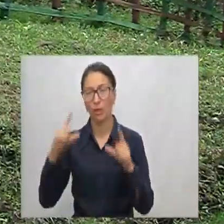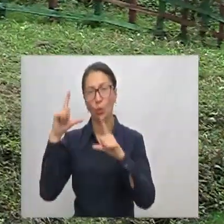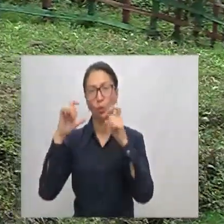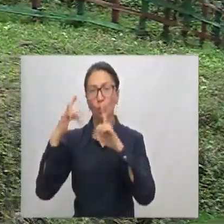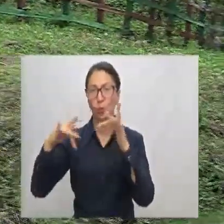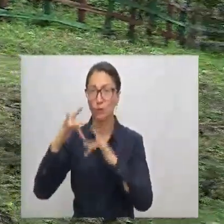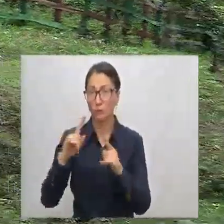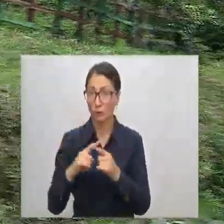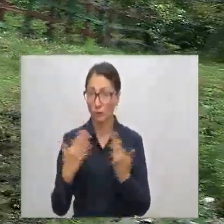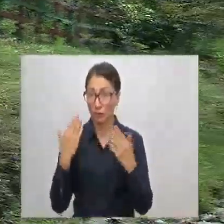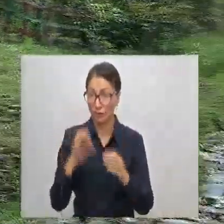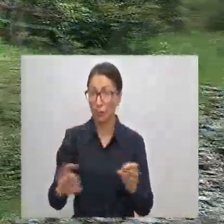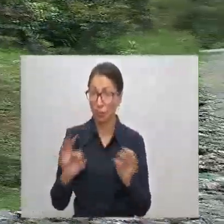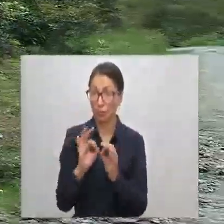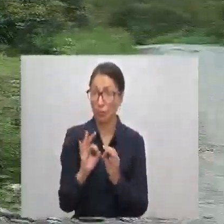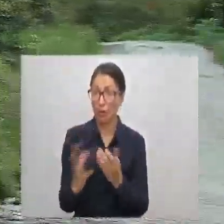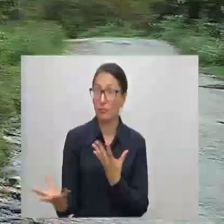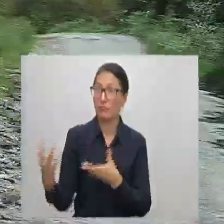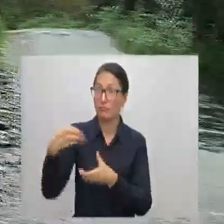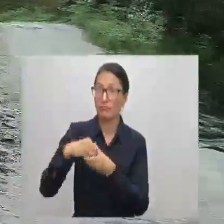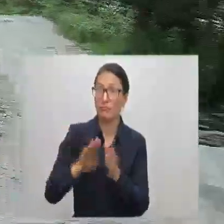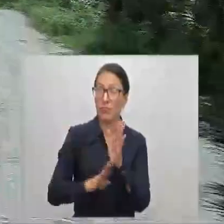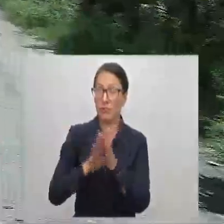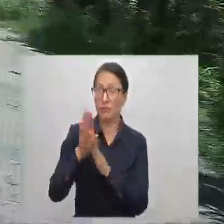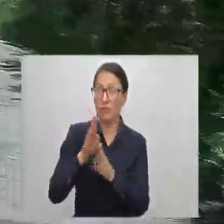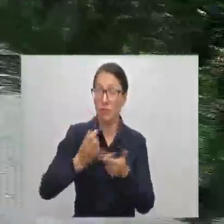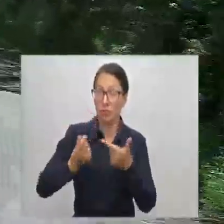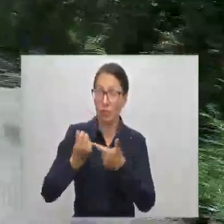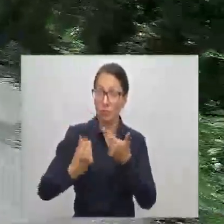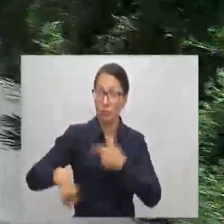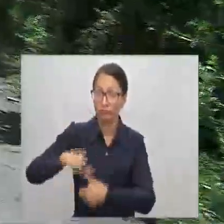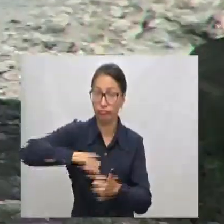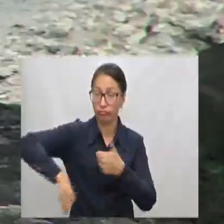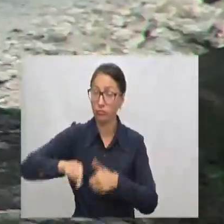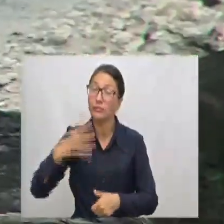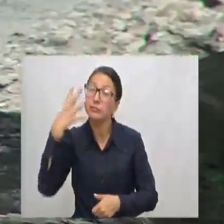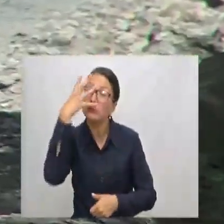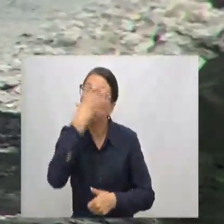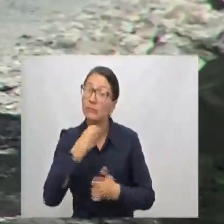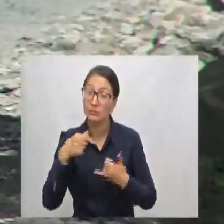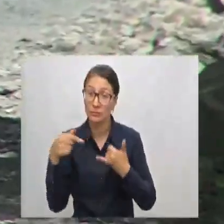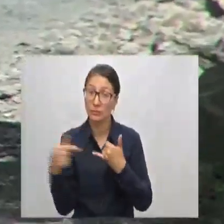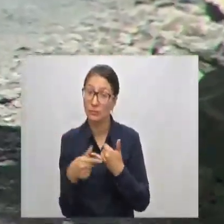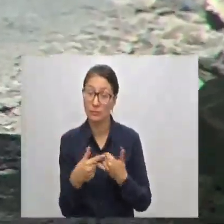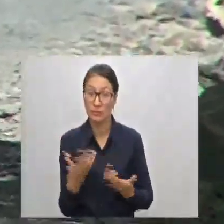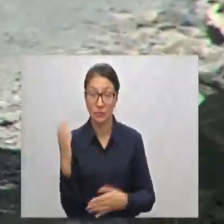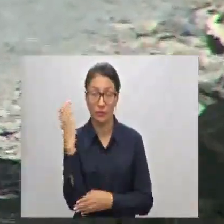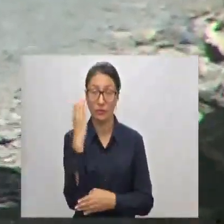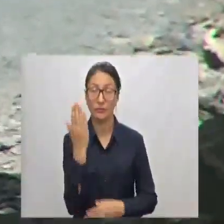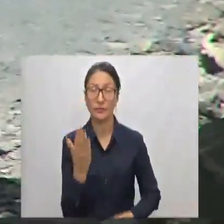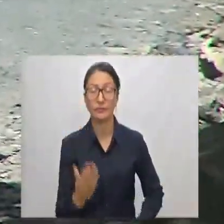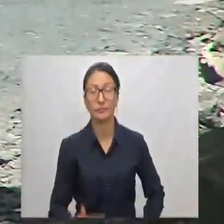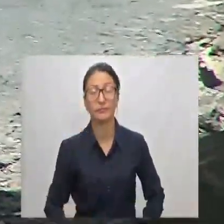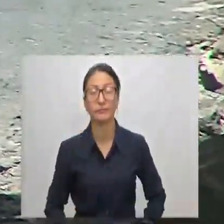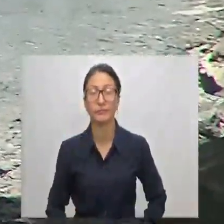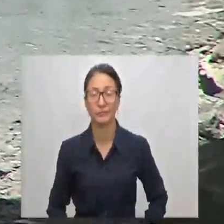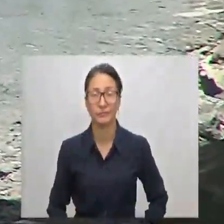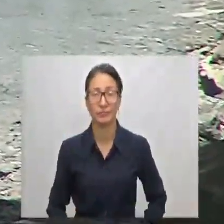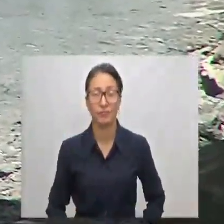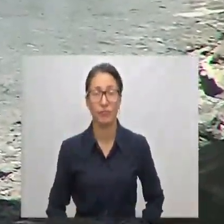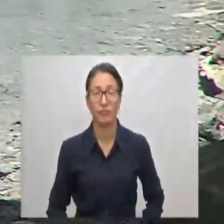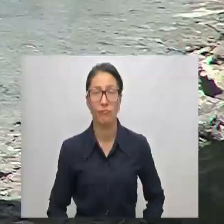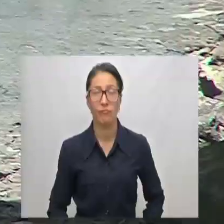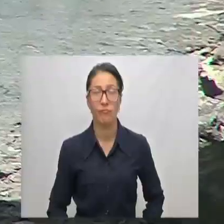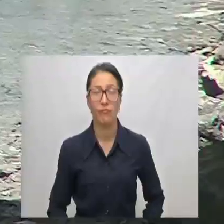departamento de Boyacá, el turismo en la región se vería fortalecido y traería desarrollo a una de las tantas hermosas regiones que tiene nuestro país.